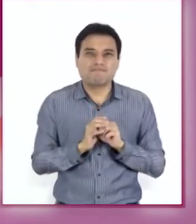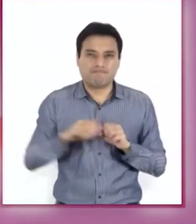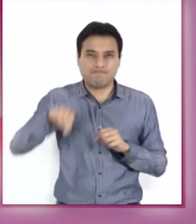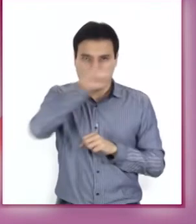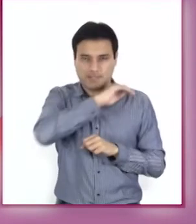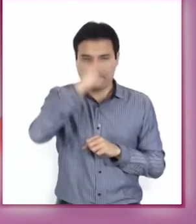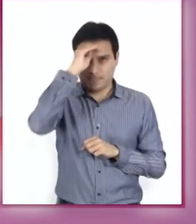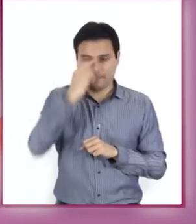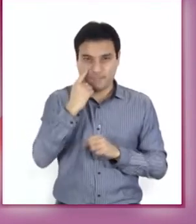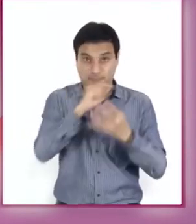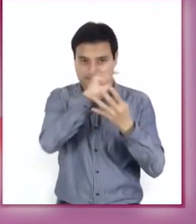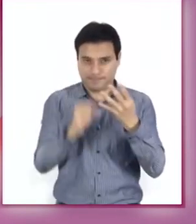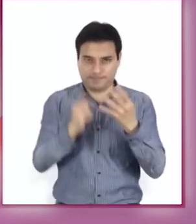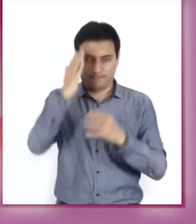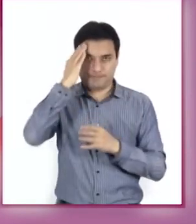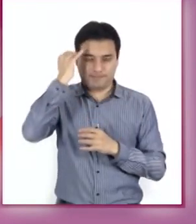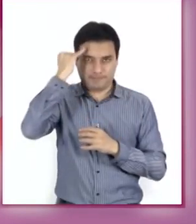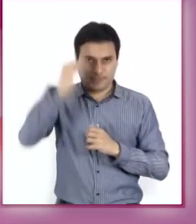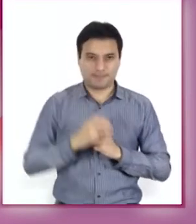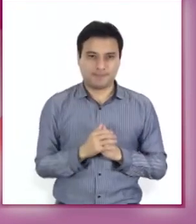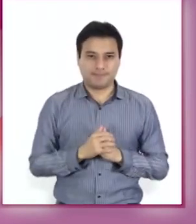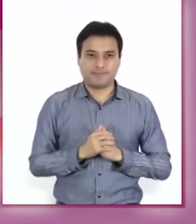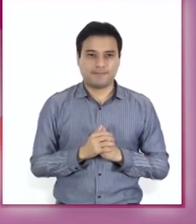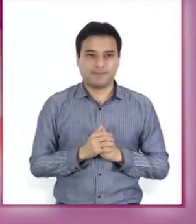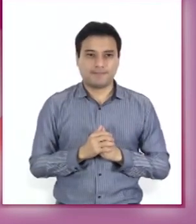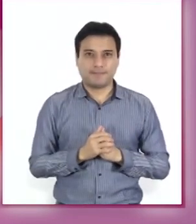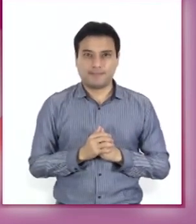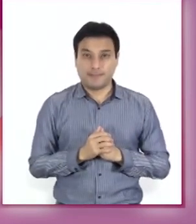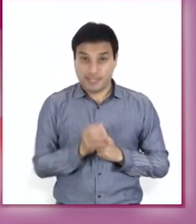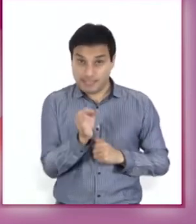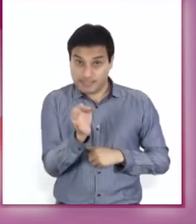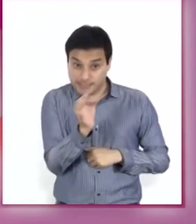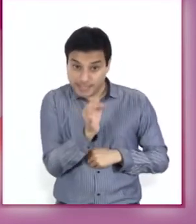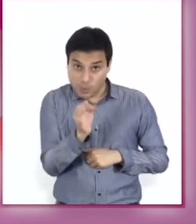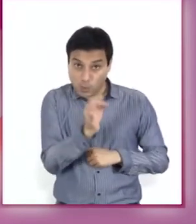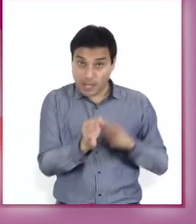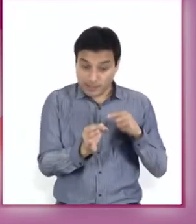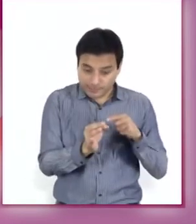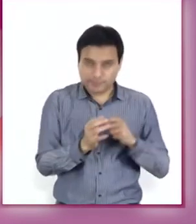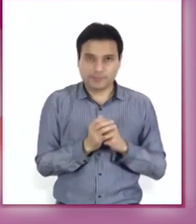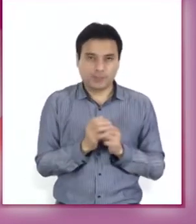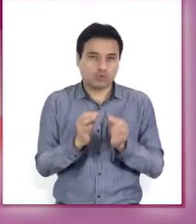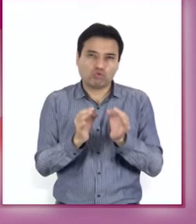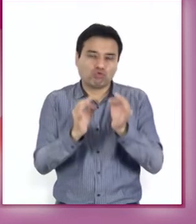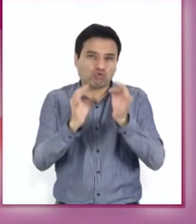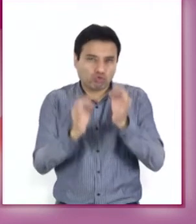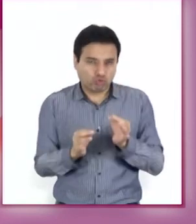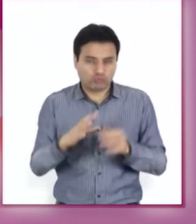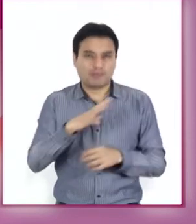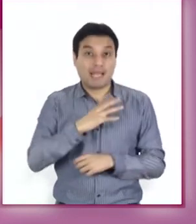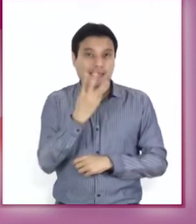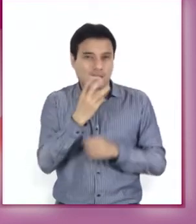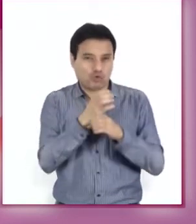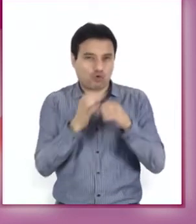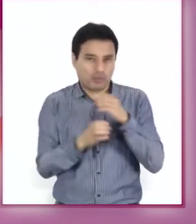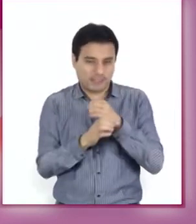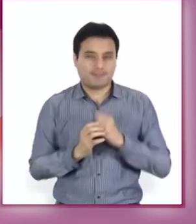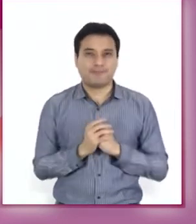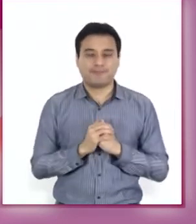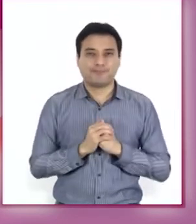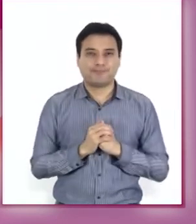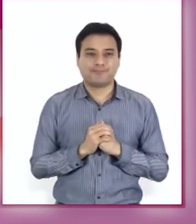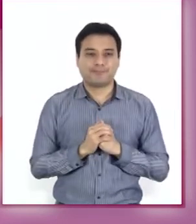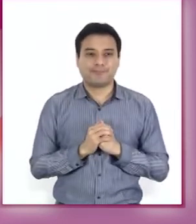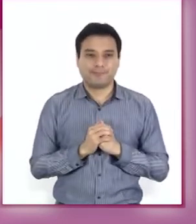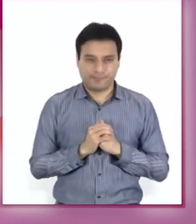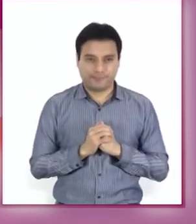son: 1. La célula es una estructura constituida por 3 elementos básicos.